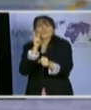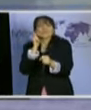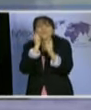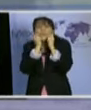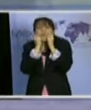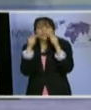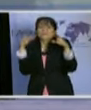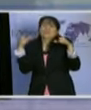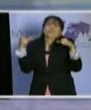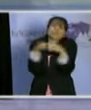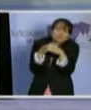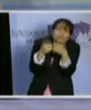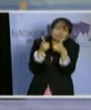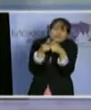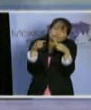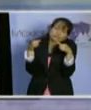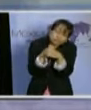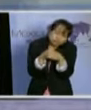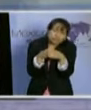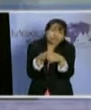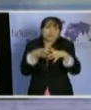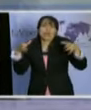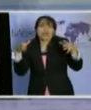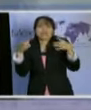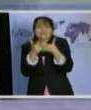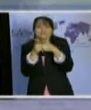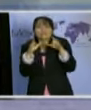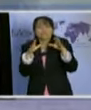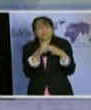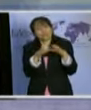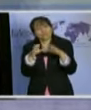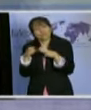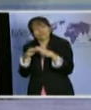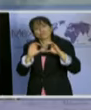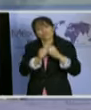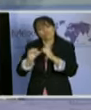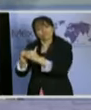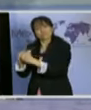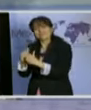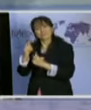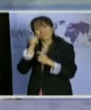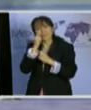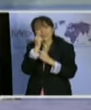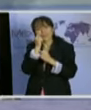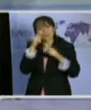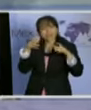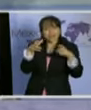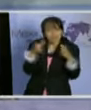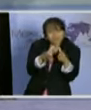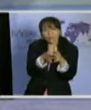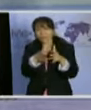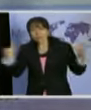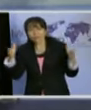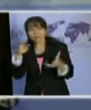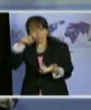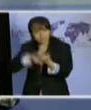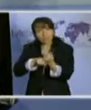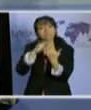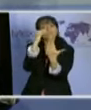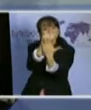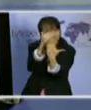en el marco de todas las asociaciones en el país sean muy pequeñas, tienen agenda, tienen algo que